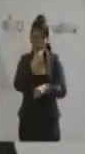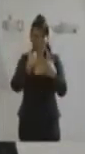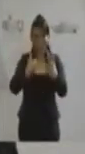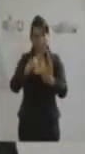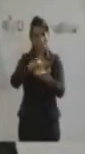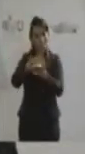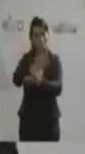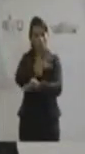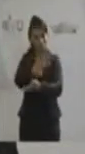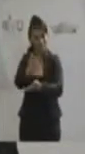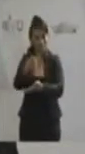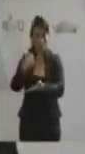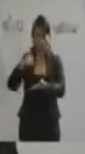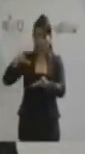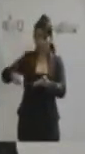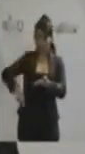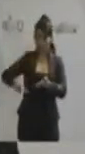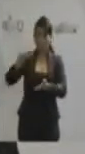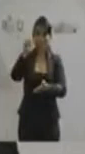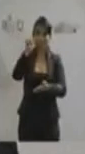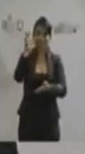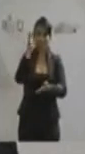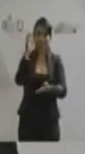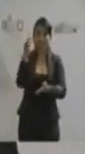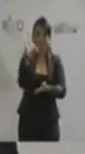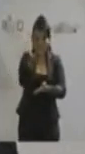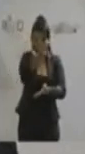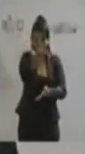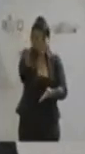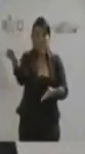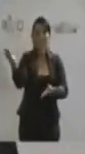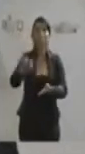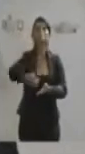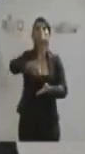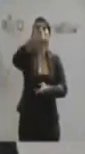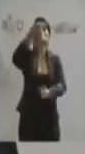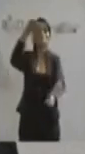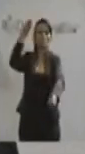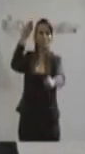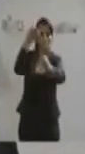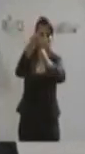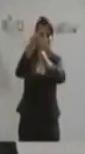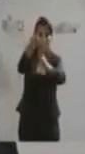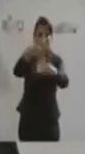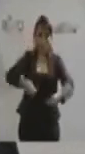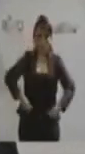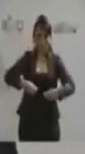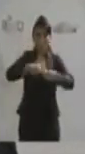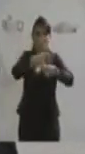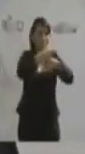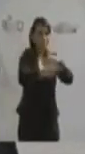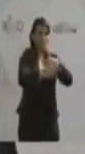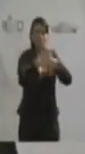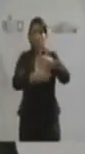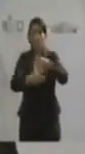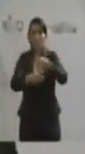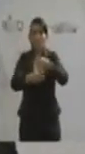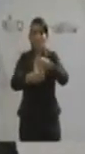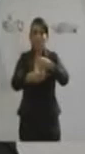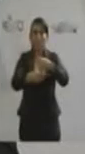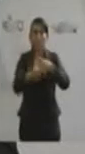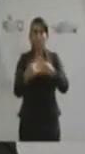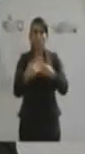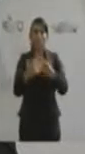como gobernador, ustedes van a ser mi prioridad, porque ustedes arriesgan su vida para cuidar a todos los queretanos. Vamos a